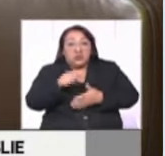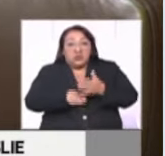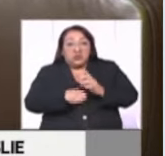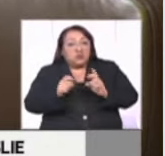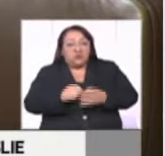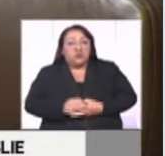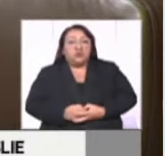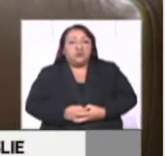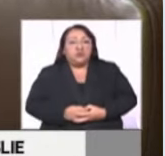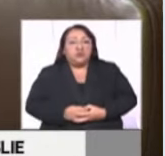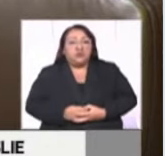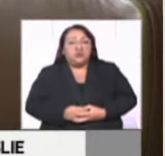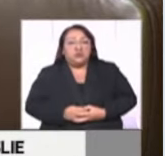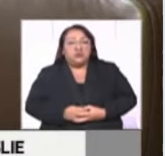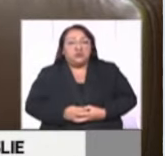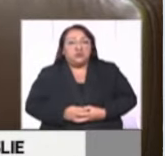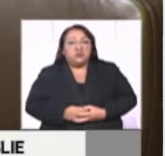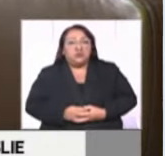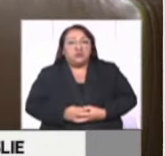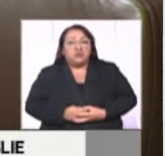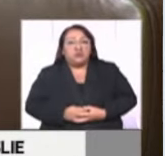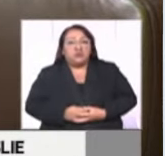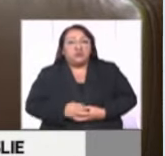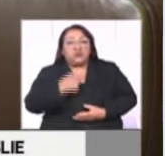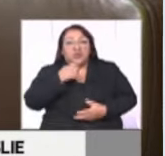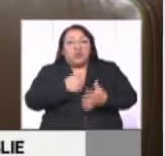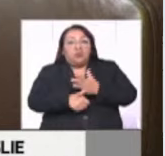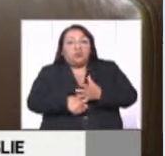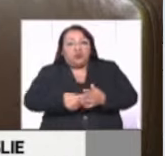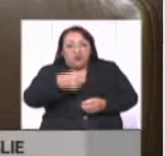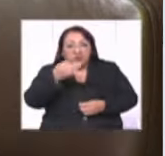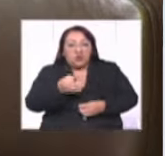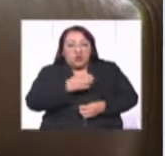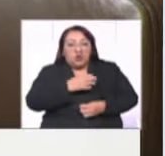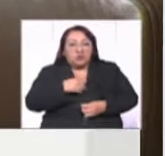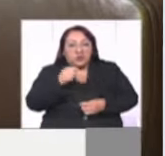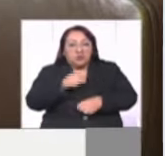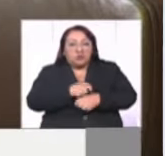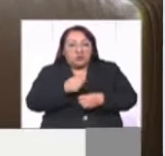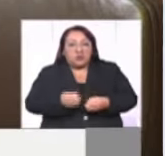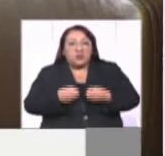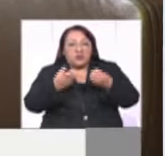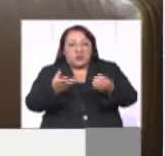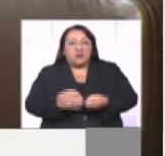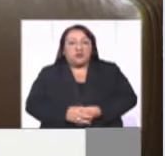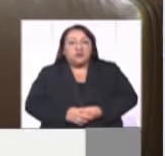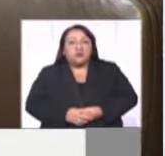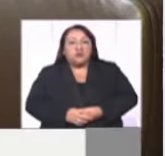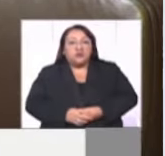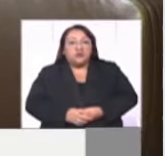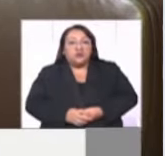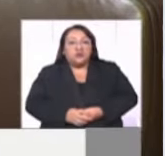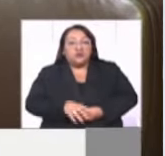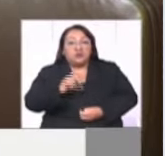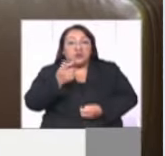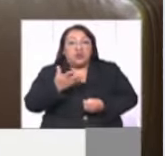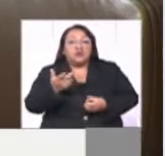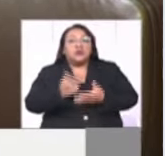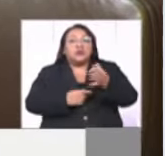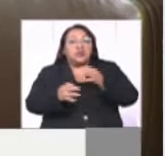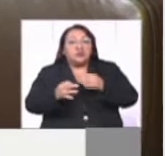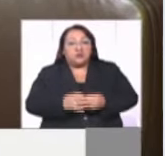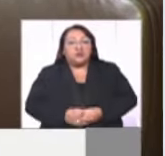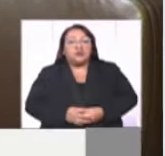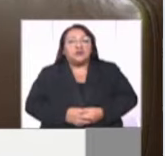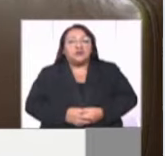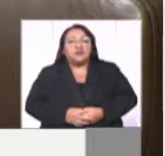censura, sino lo dicen los documentos oficiales que el Estado en este momento ha evidenciado. Una primera cosa que quiero explicar